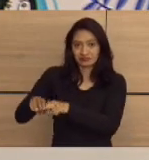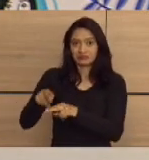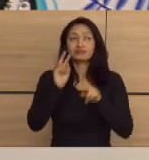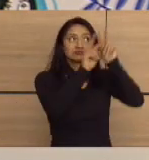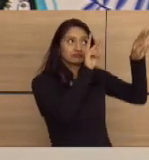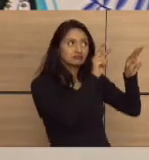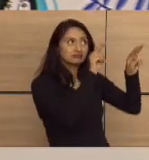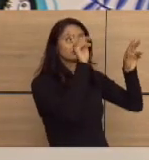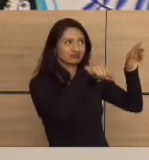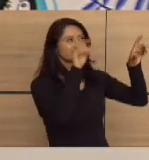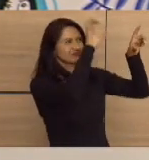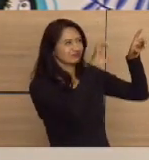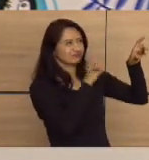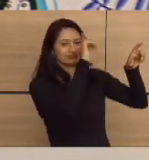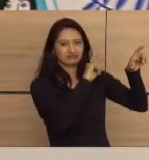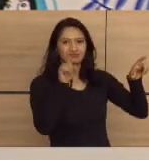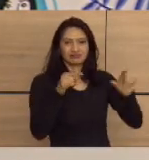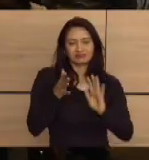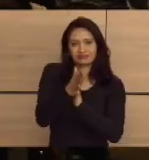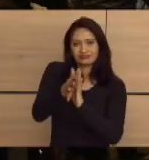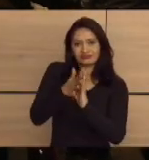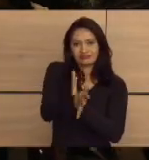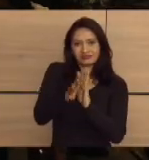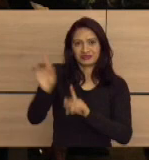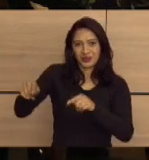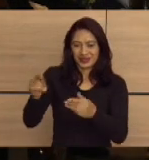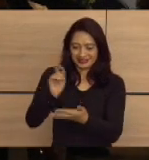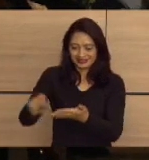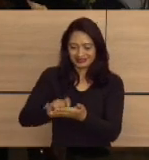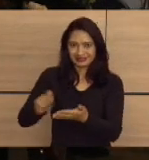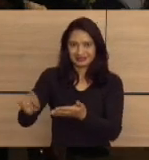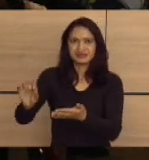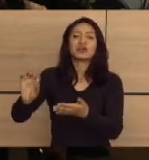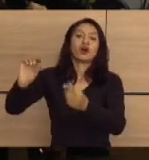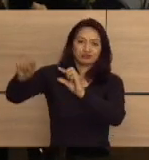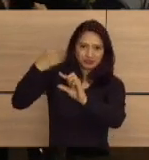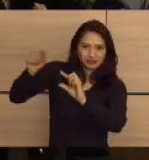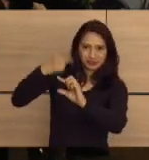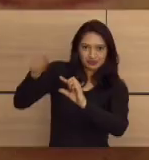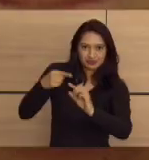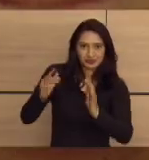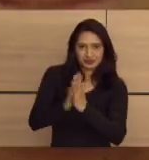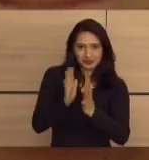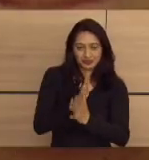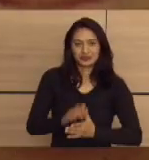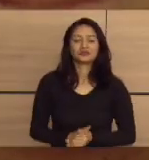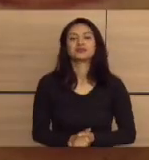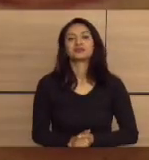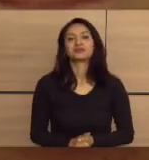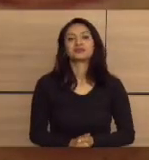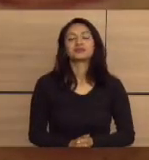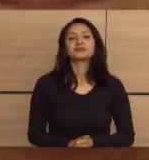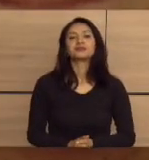infografía, quiero compartir con ustedes algunos de los mensajes que nos han llegado a través de las redes sociales, como el de Roselio Ortega